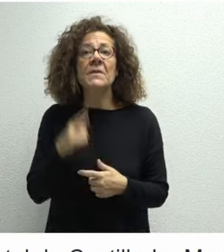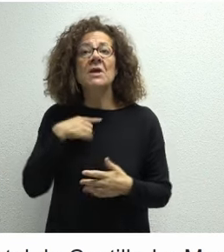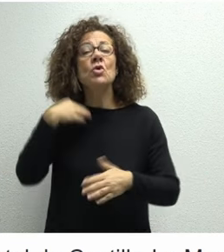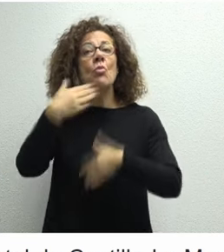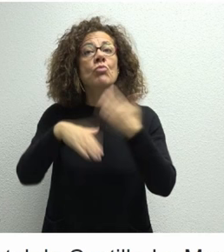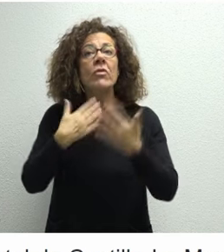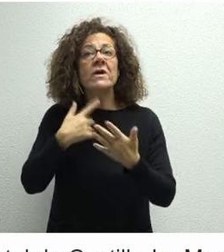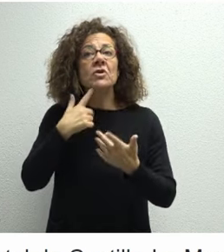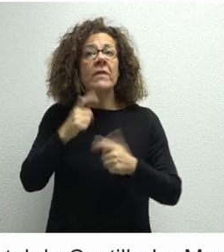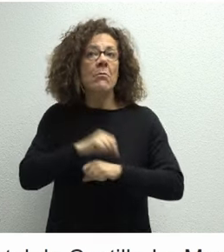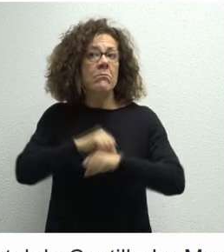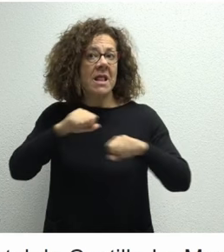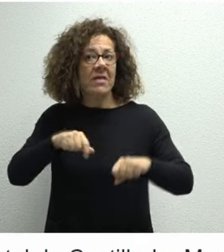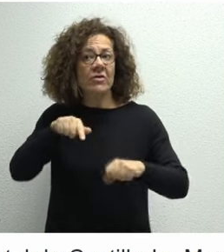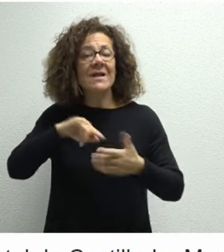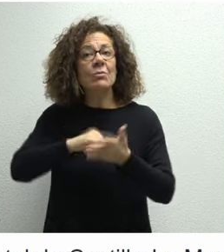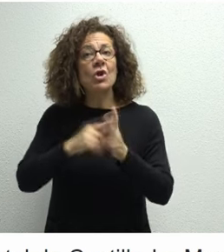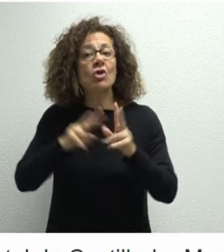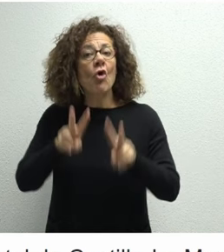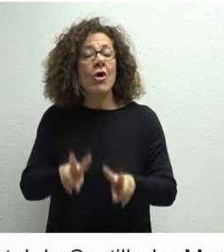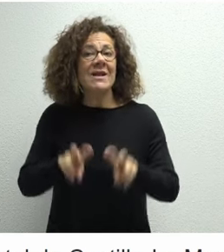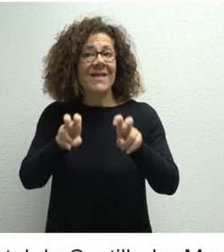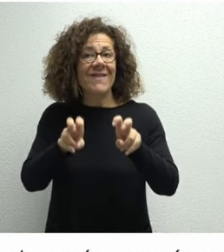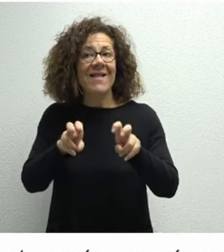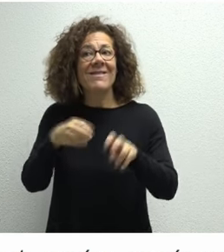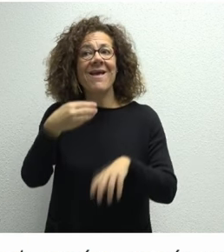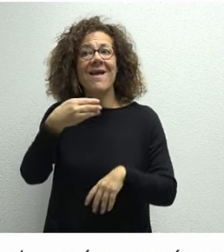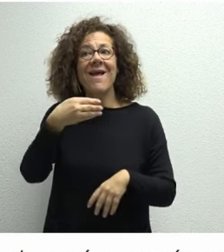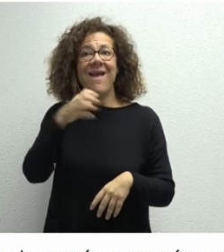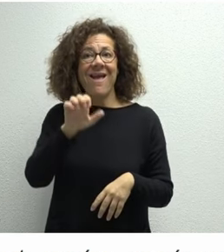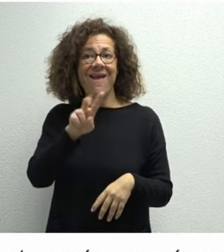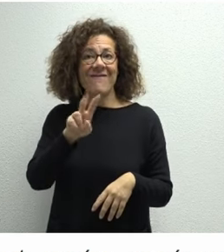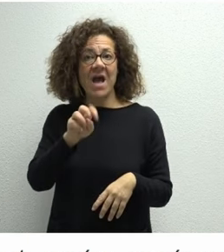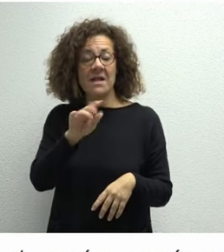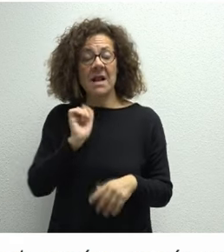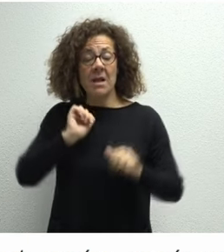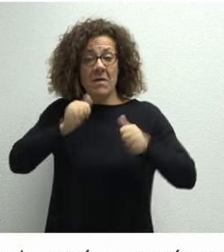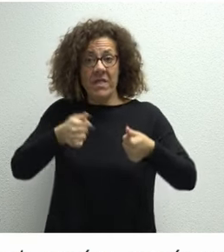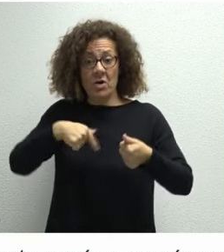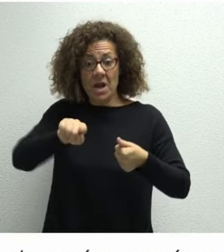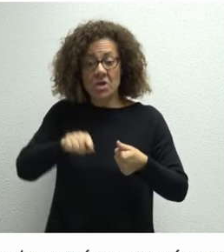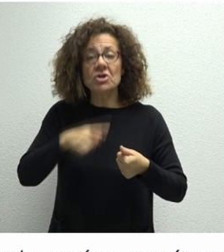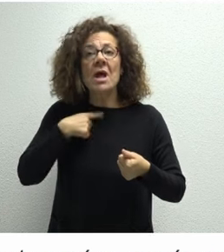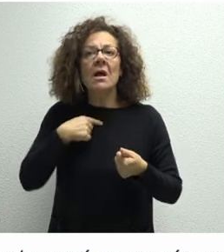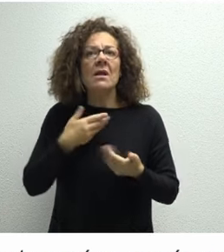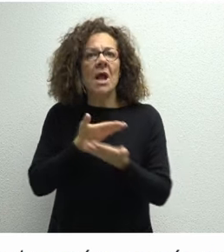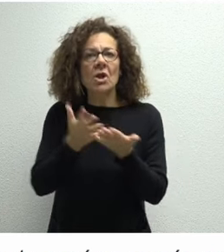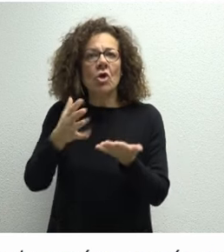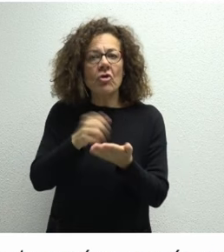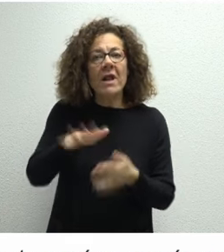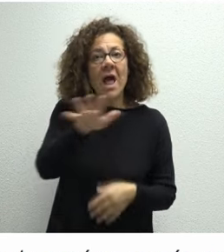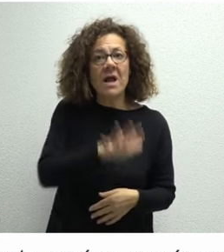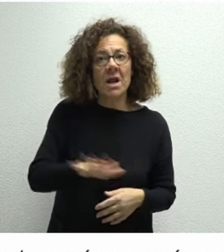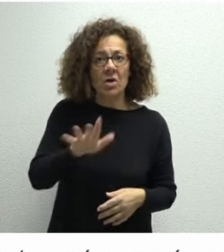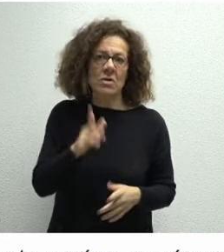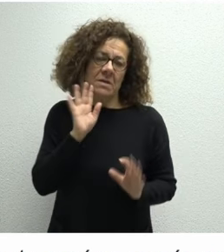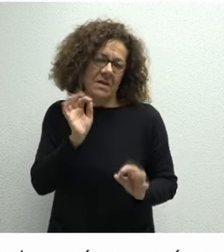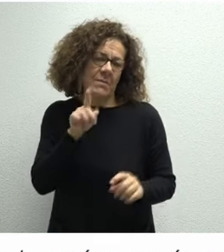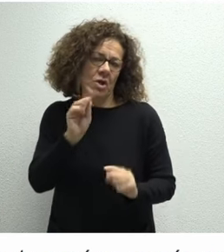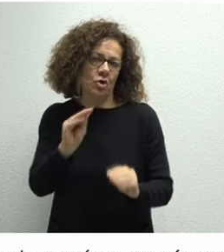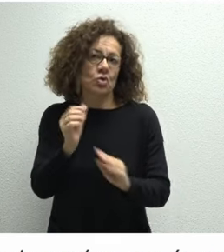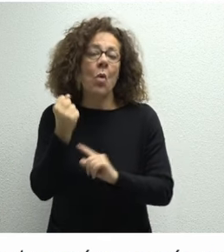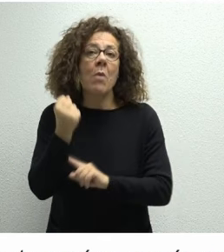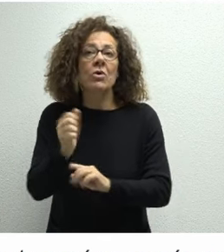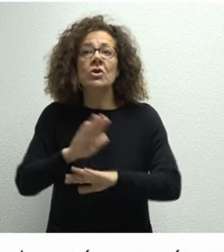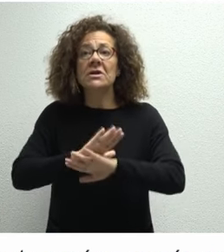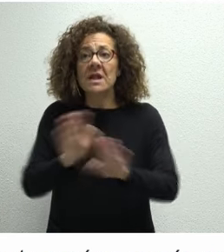implantación del proyecto inicial de de batra que iniciaron los compañeros de afas en el resto de la región también por supuesto con su apoyo Así